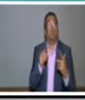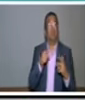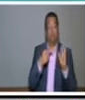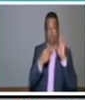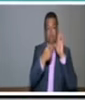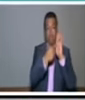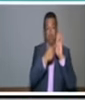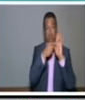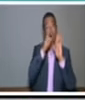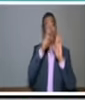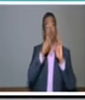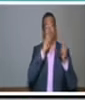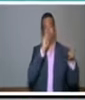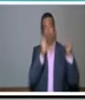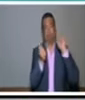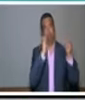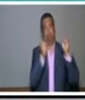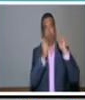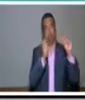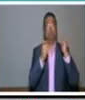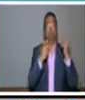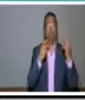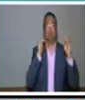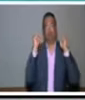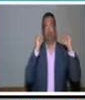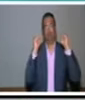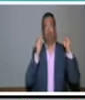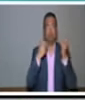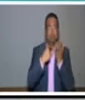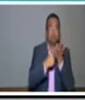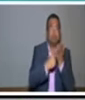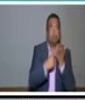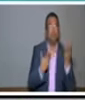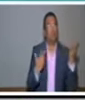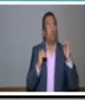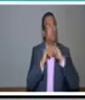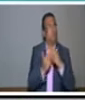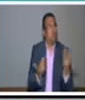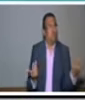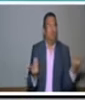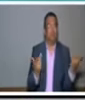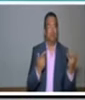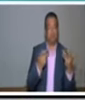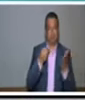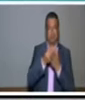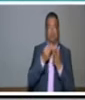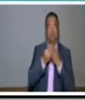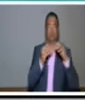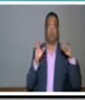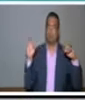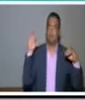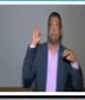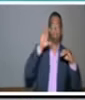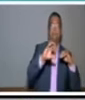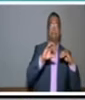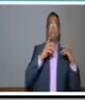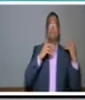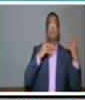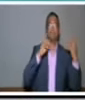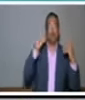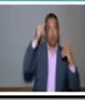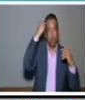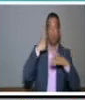sea reestructurada en términos nuestros. No hay otra forma de encontrar una inyección de capital para esa inversión pública que es